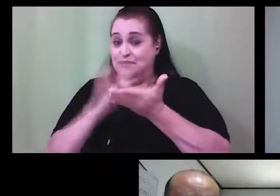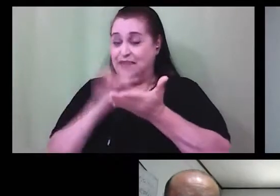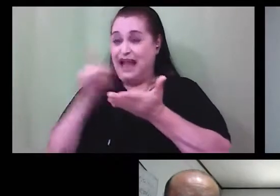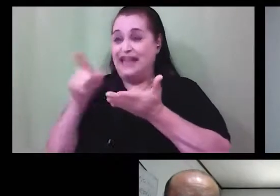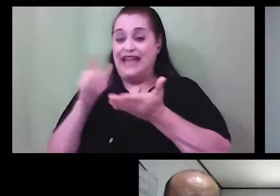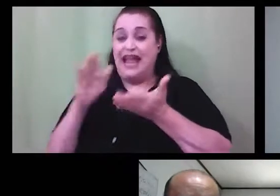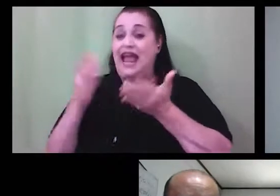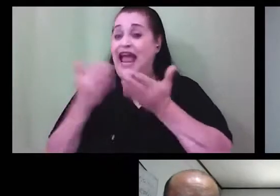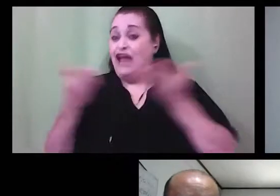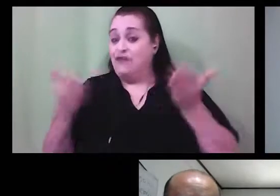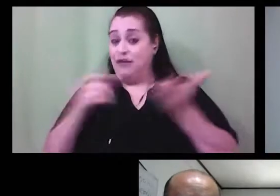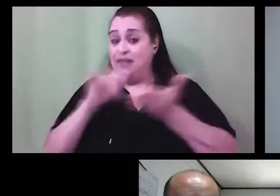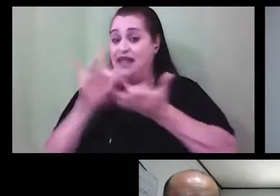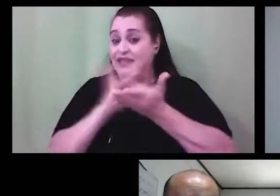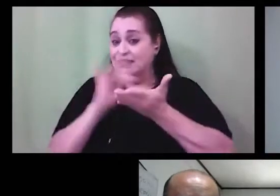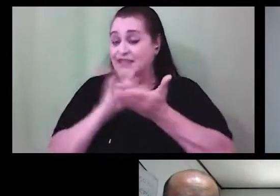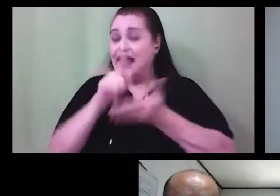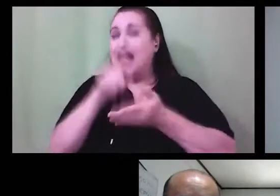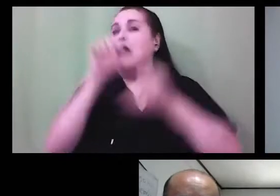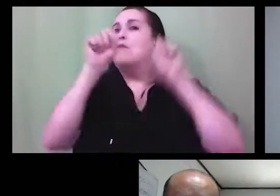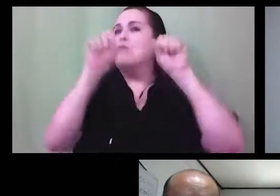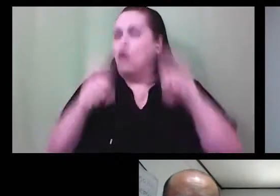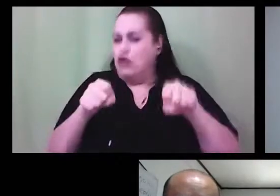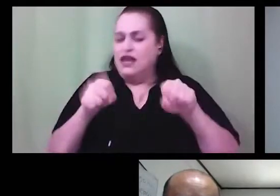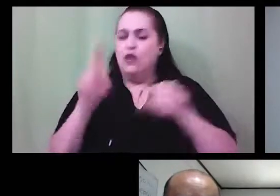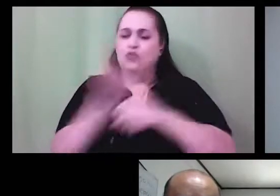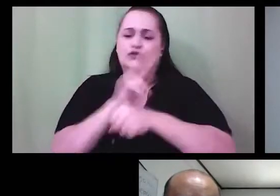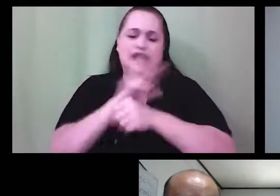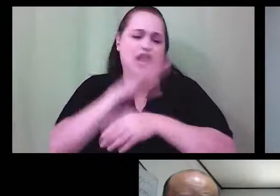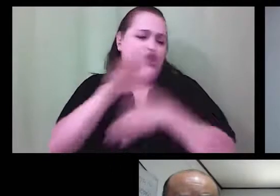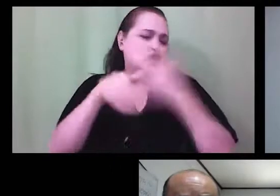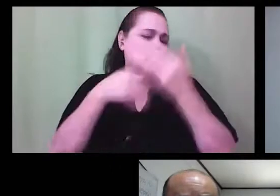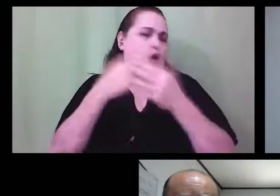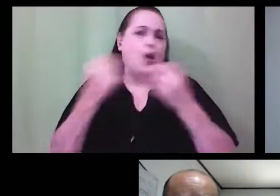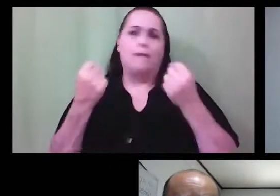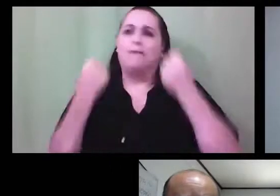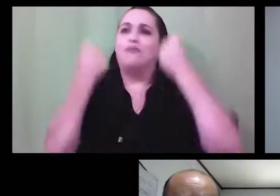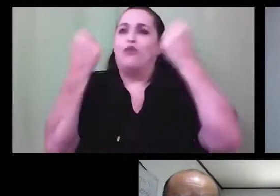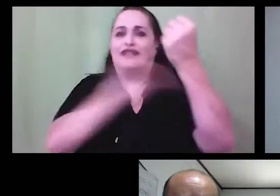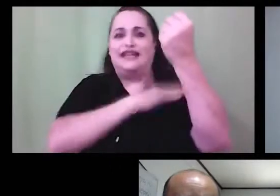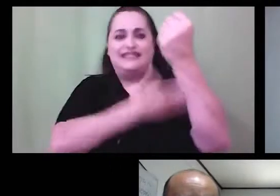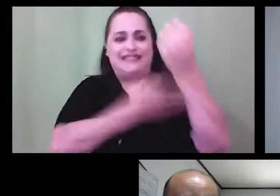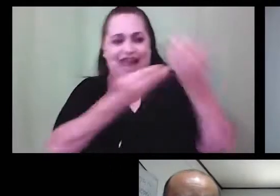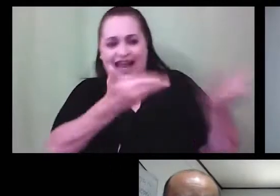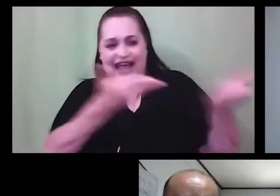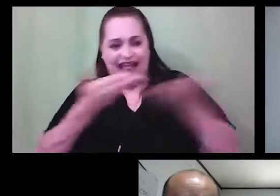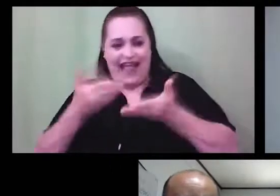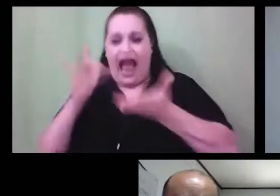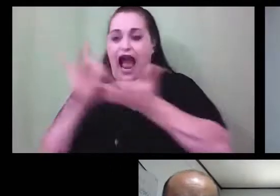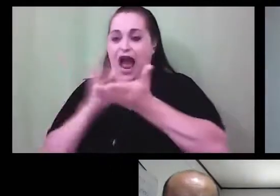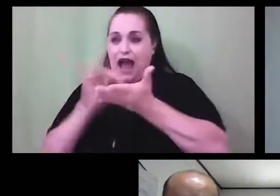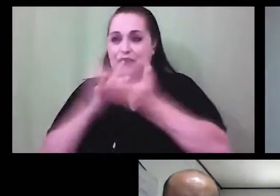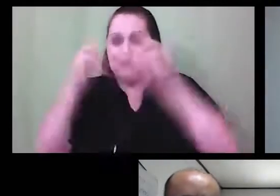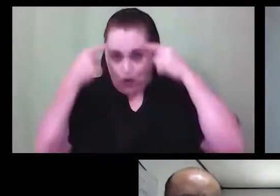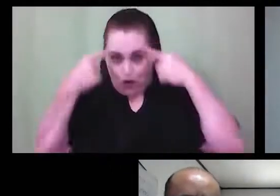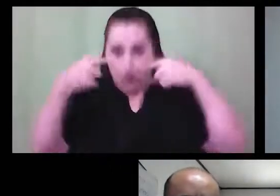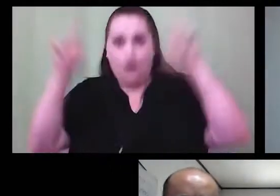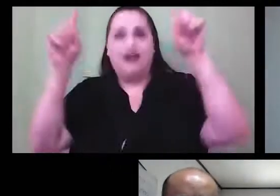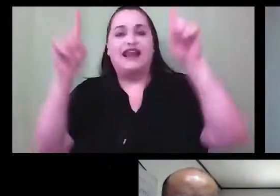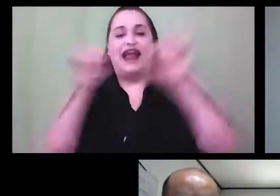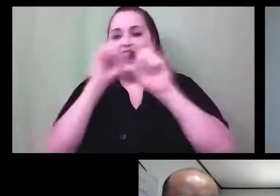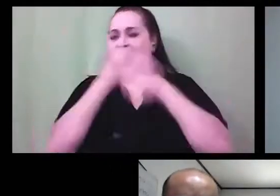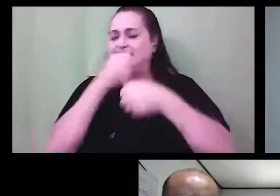esa herramienta iba a poder sacar todo el potencial que le podía dar el iPad para lograr llevar todas